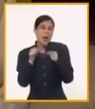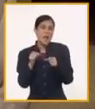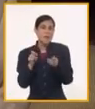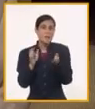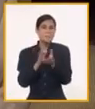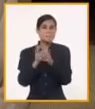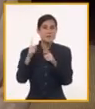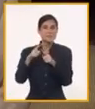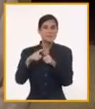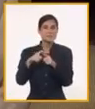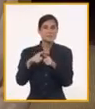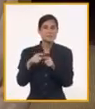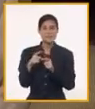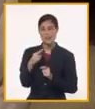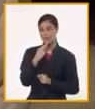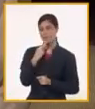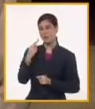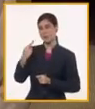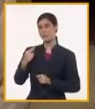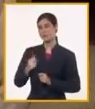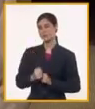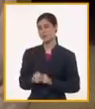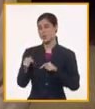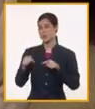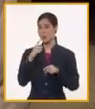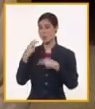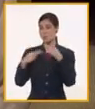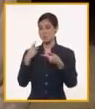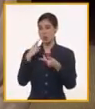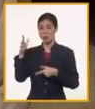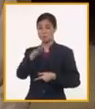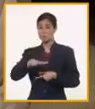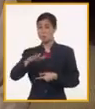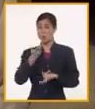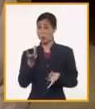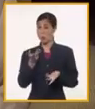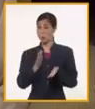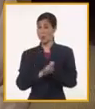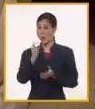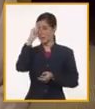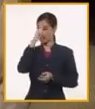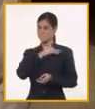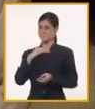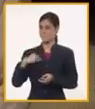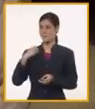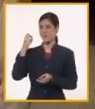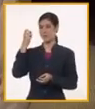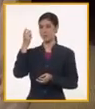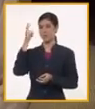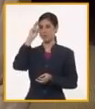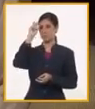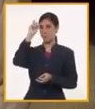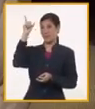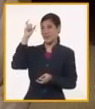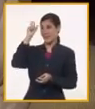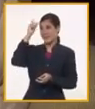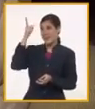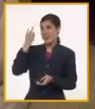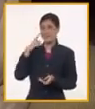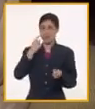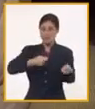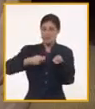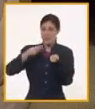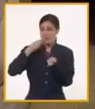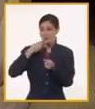todo. Ajá. Porque bueno, había que yo era médico, yo no tenía mucha práctica, no sabía nada de agricultura, de